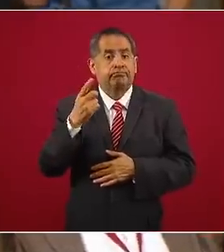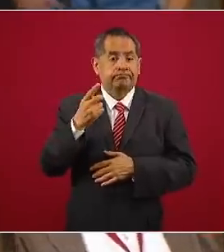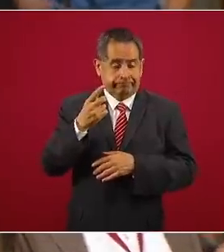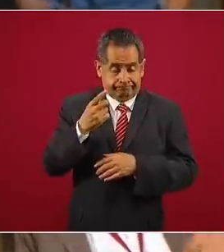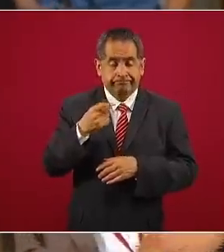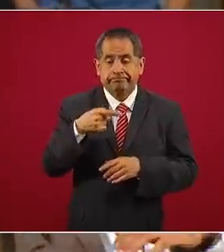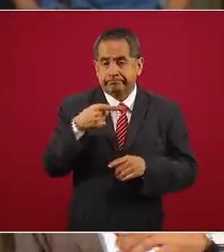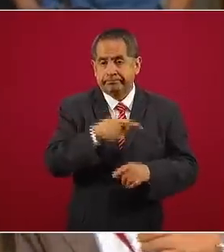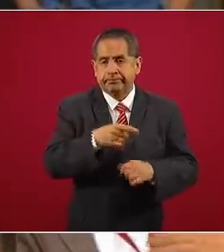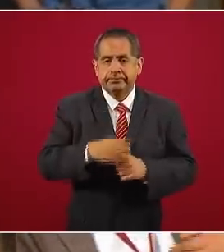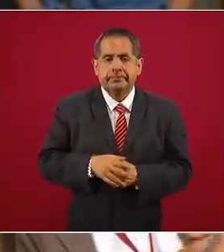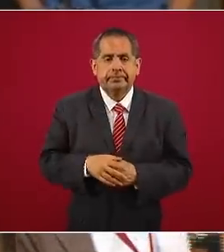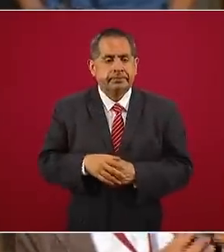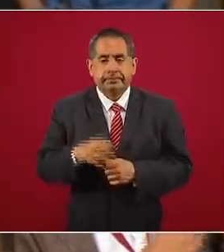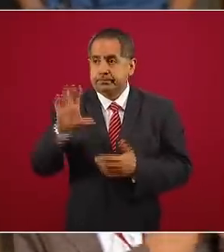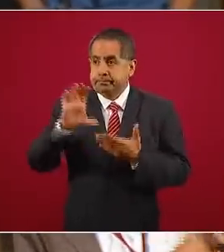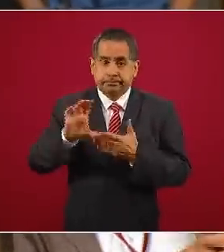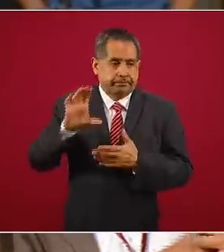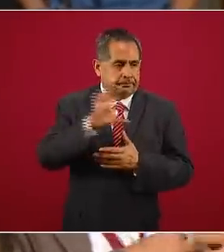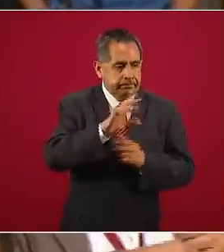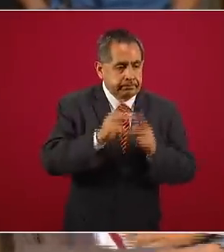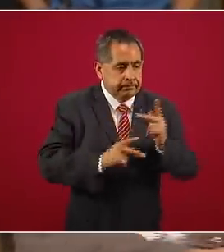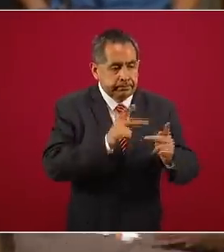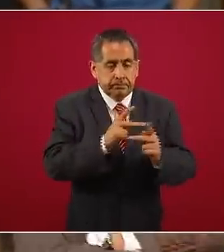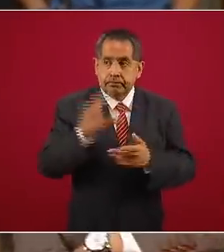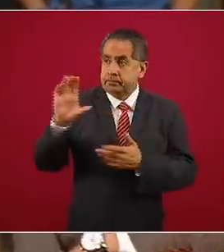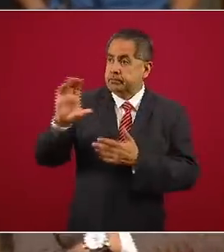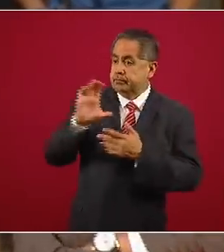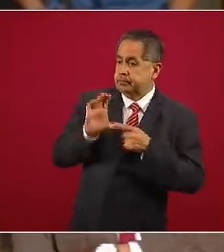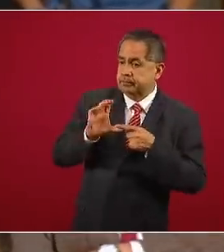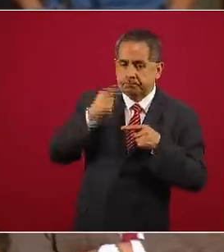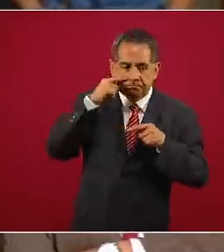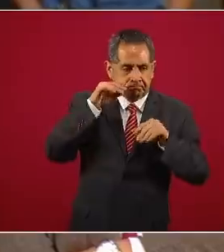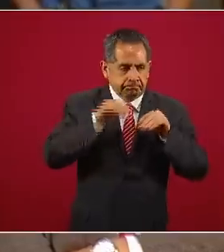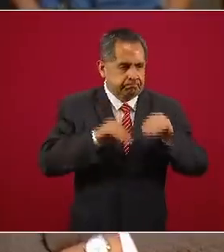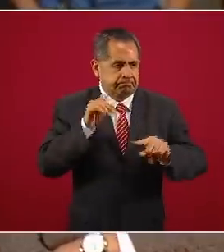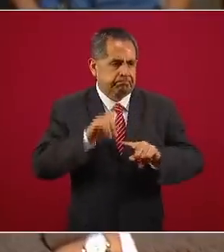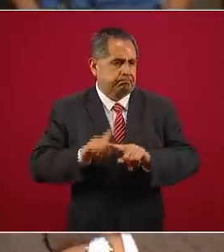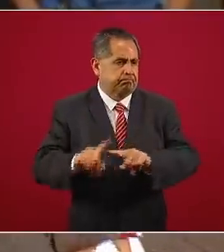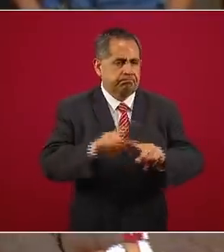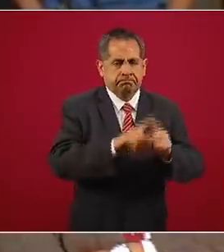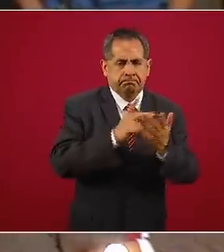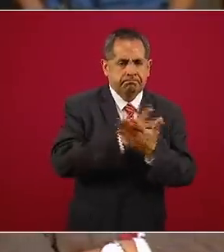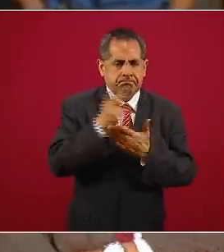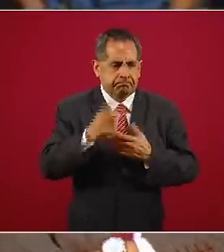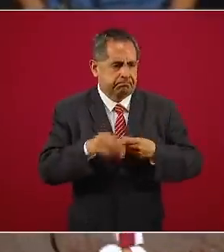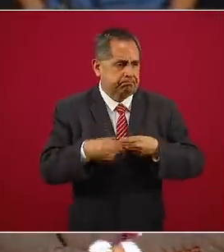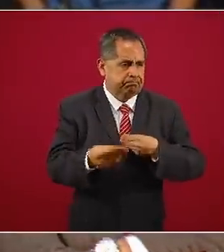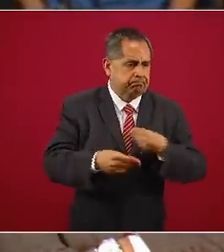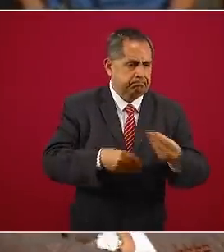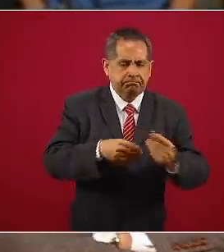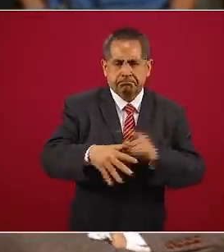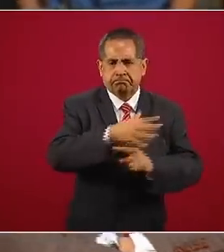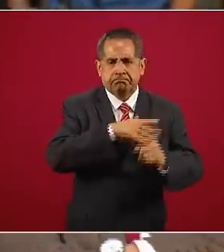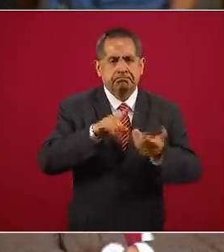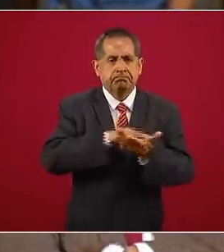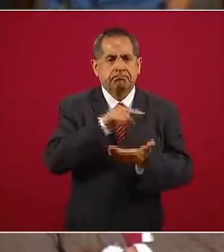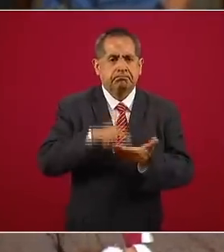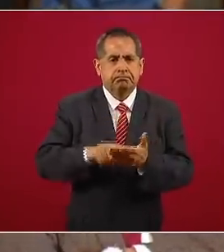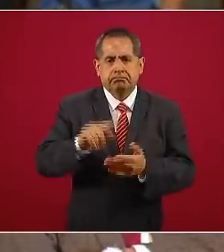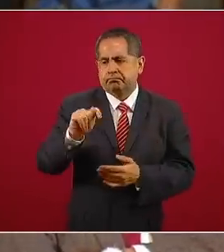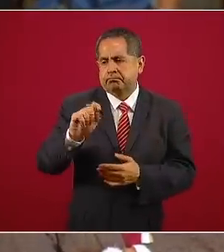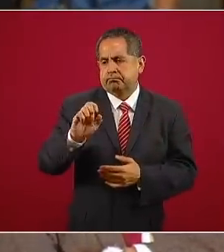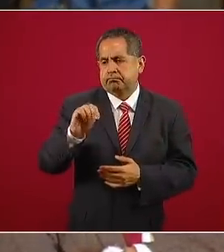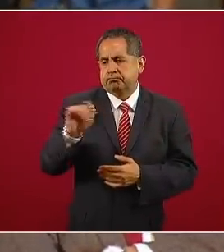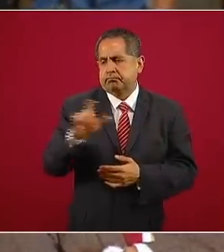ese dinero presidente sería destinado para el desarrollo de diferentes proyectos productivos en temixco estado de